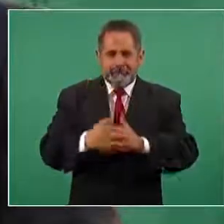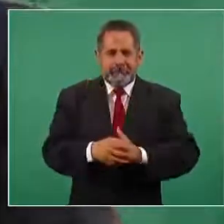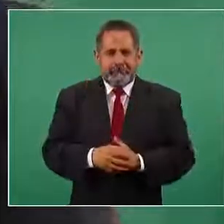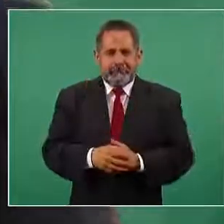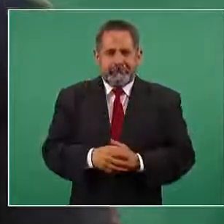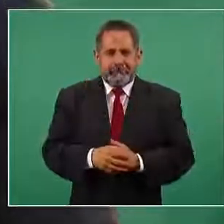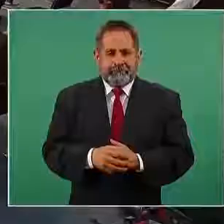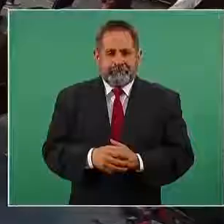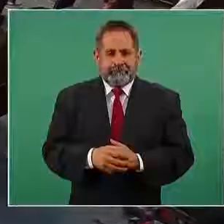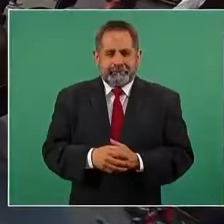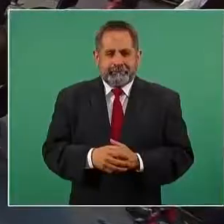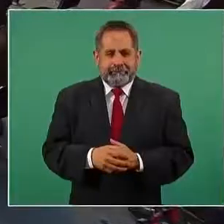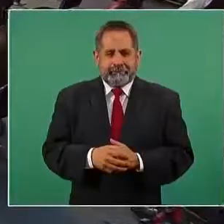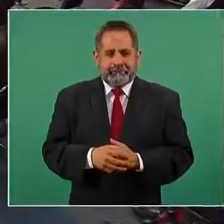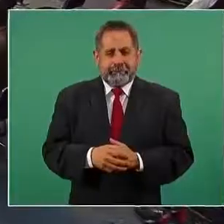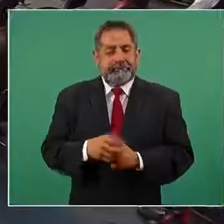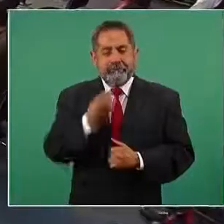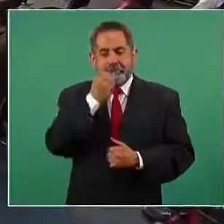salud, presidente.